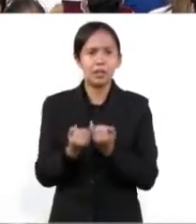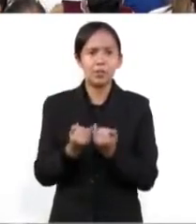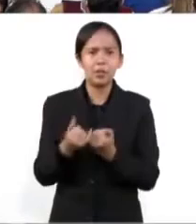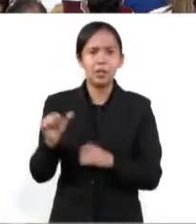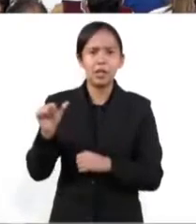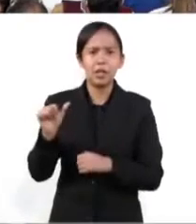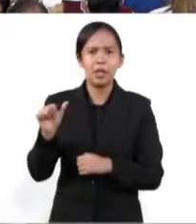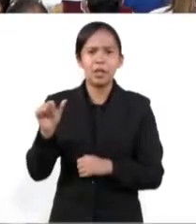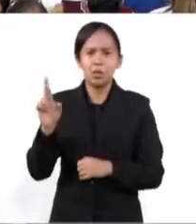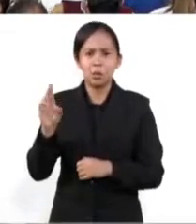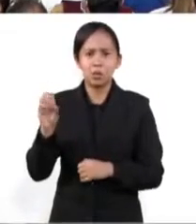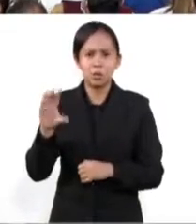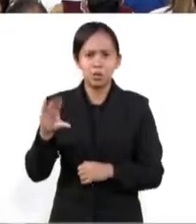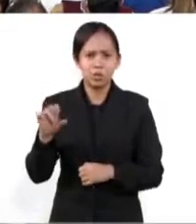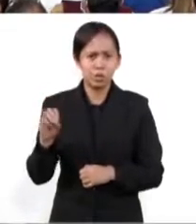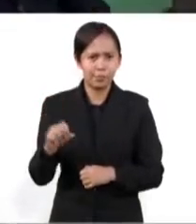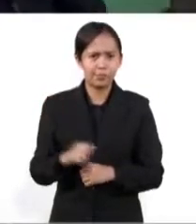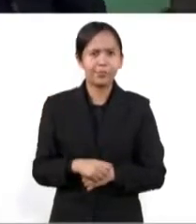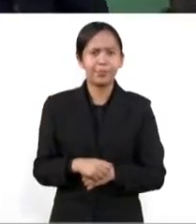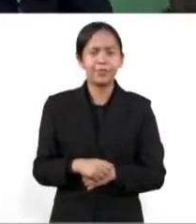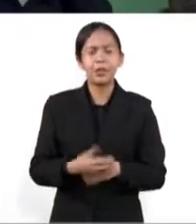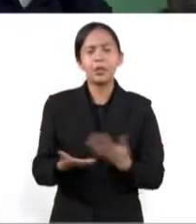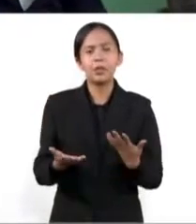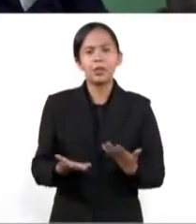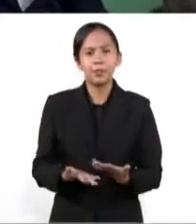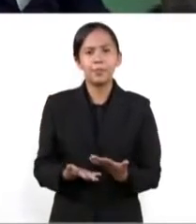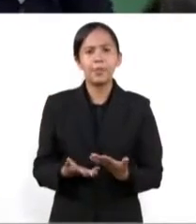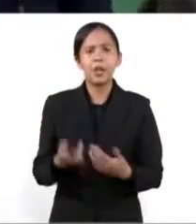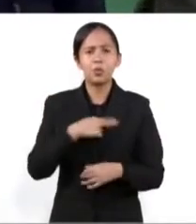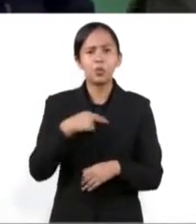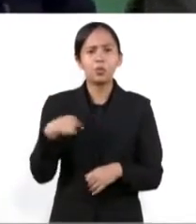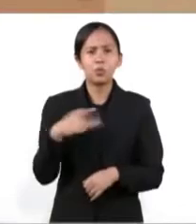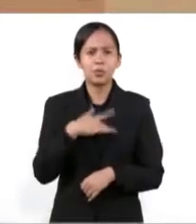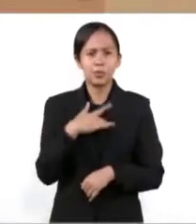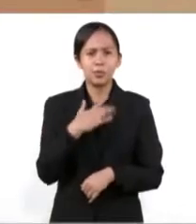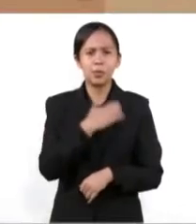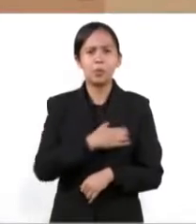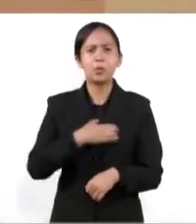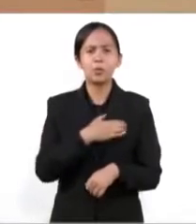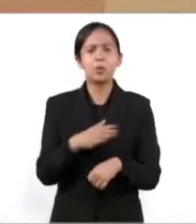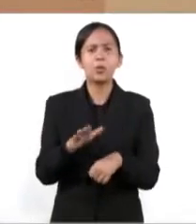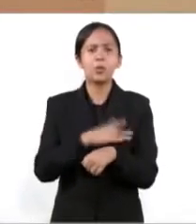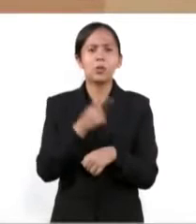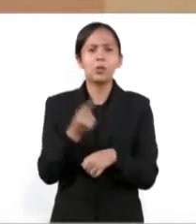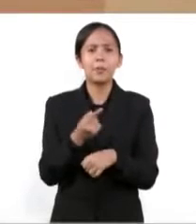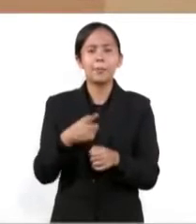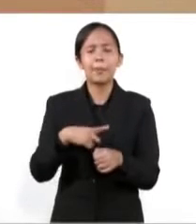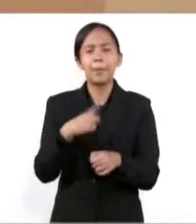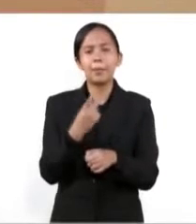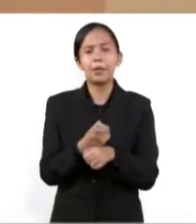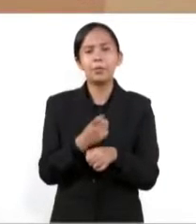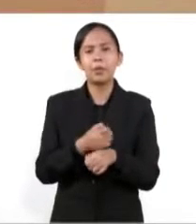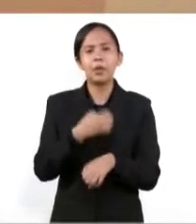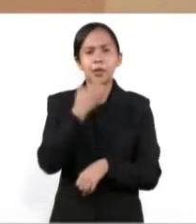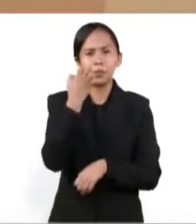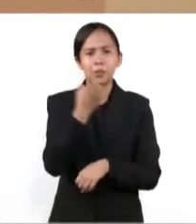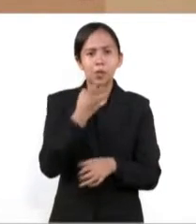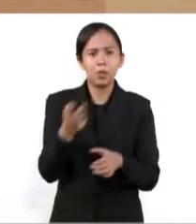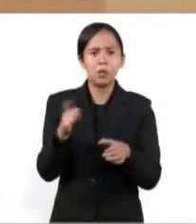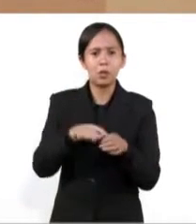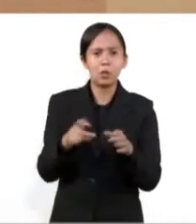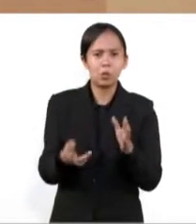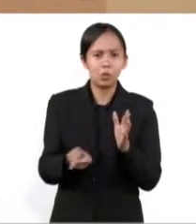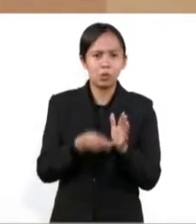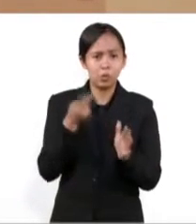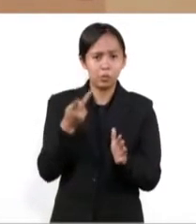Adriana. Pues estamos contentos porque primero el regreso a clases ha sido muy